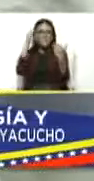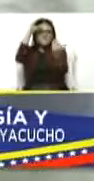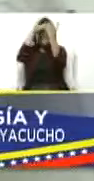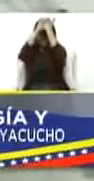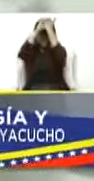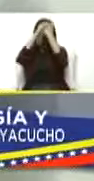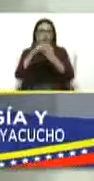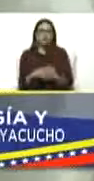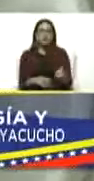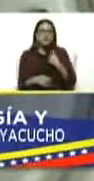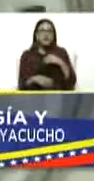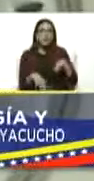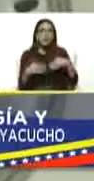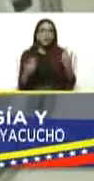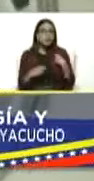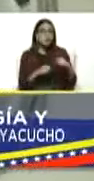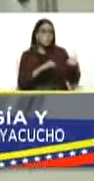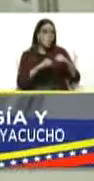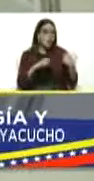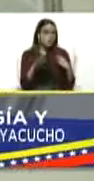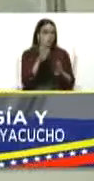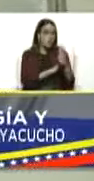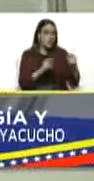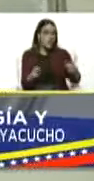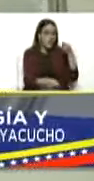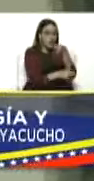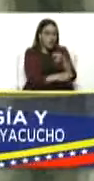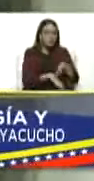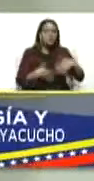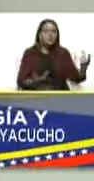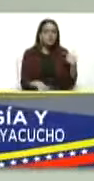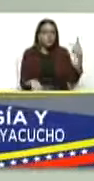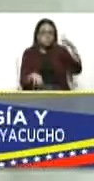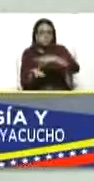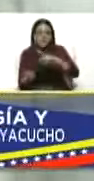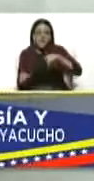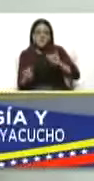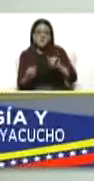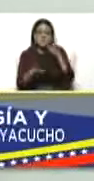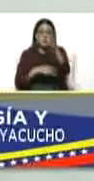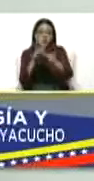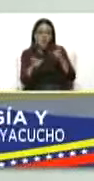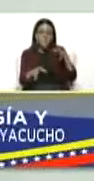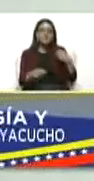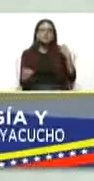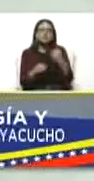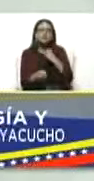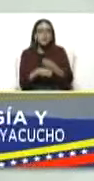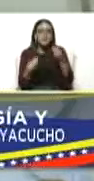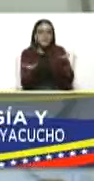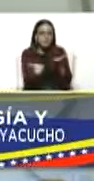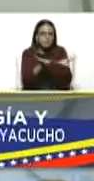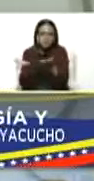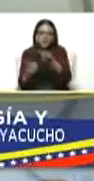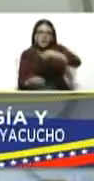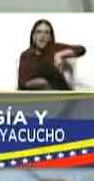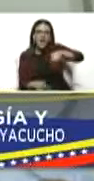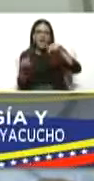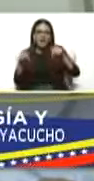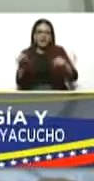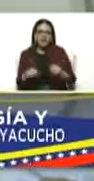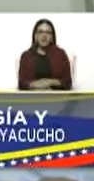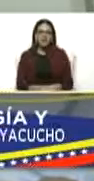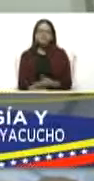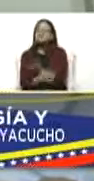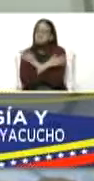regresé aquí a Amazonas para ayudar a mi pueblo. Te felicito, Yoscani. Así es que se gobierna. Pero